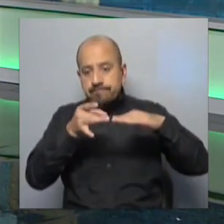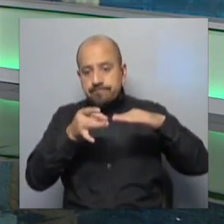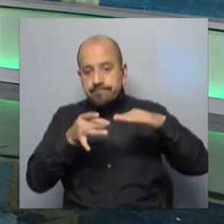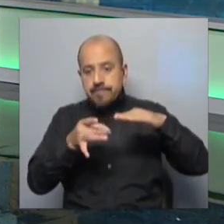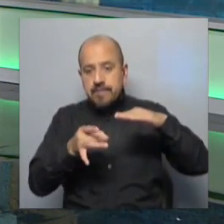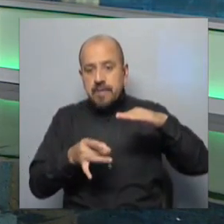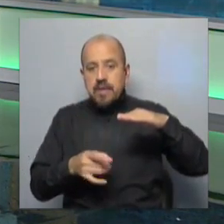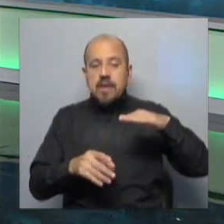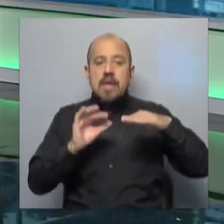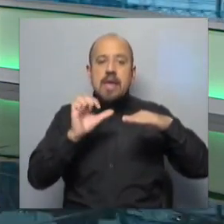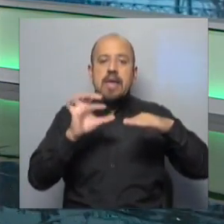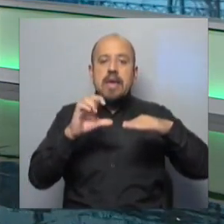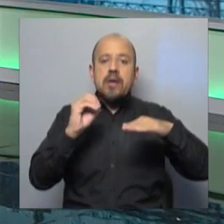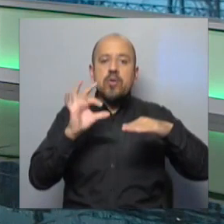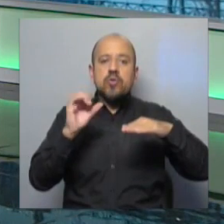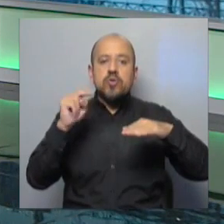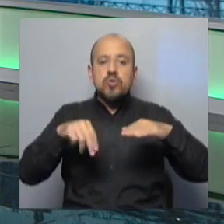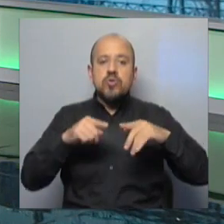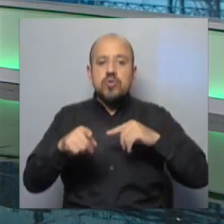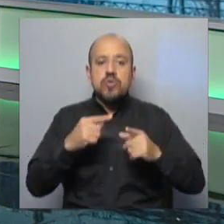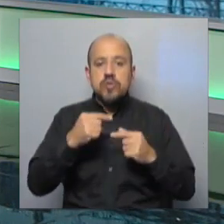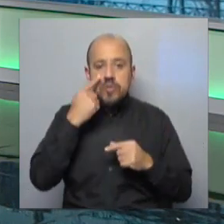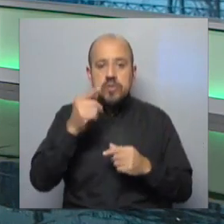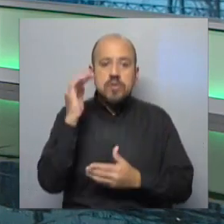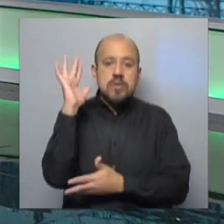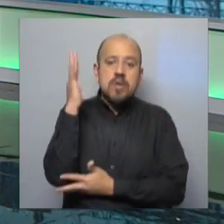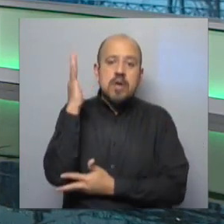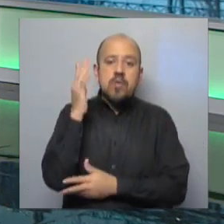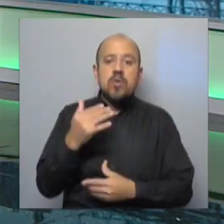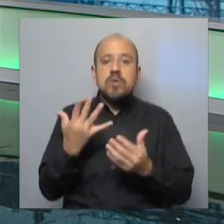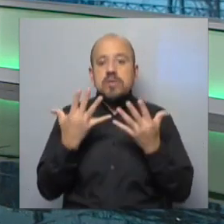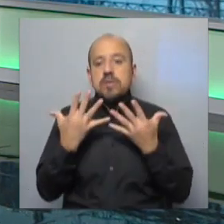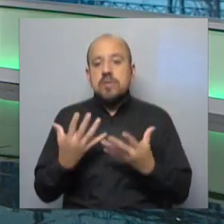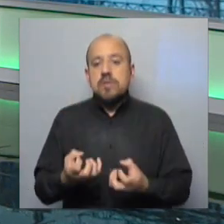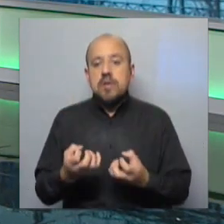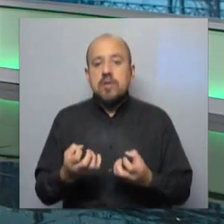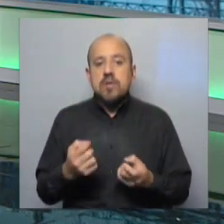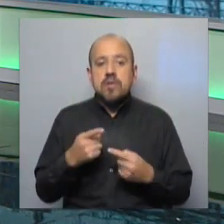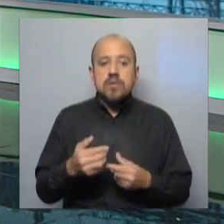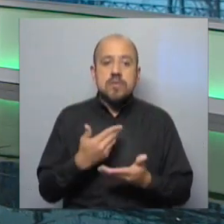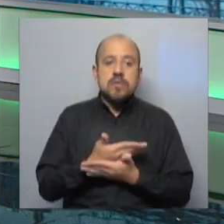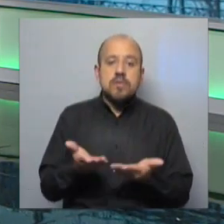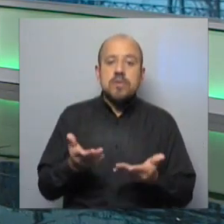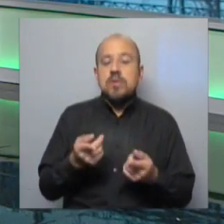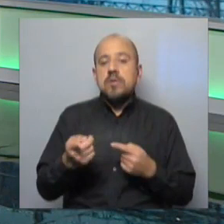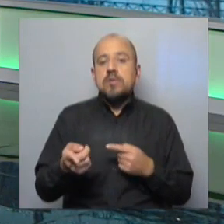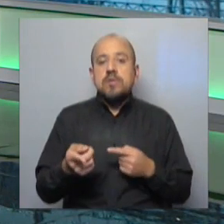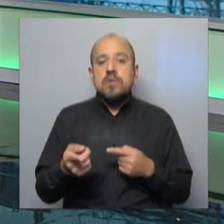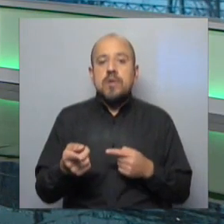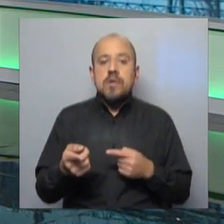la siguiente imagen por los árboles de árboles secos es que elegimos para representar lo que tiene que ver